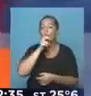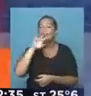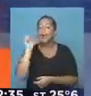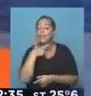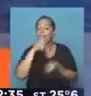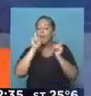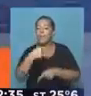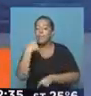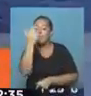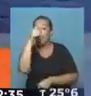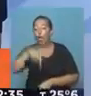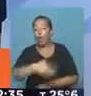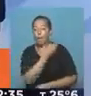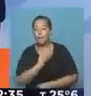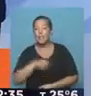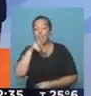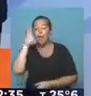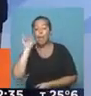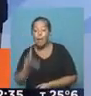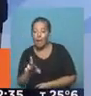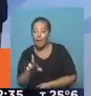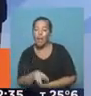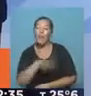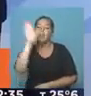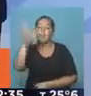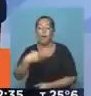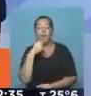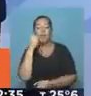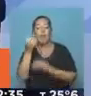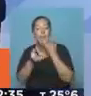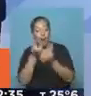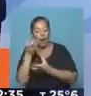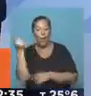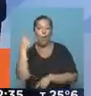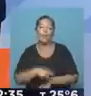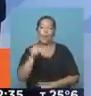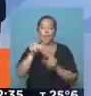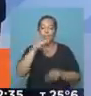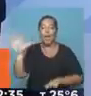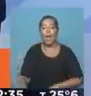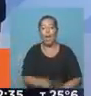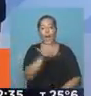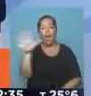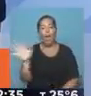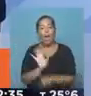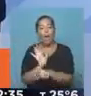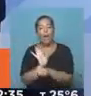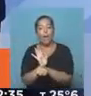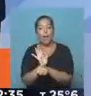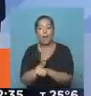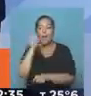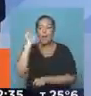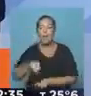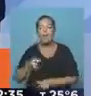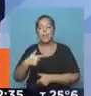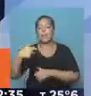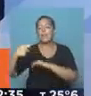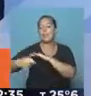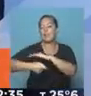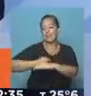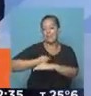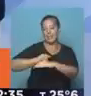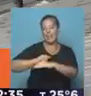estiman del actual presidente Michel temer citado a declarar luego de que los arrepentidos lo acusaran de haber recibido fondos ilegales para la